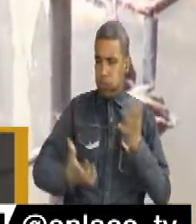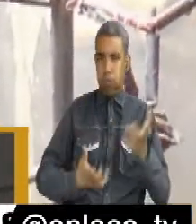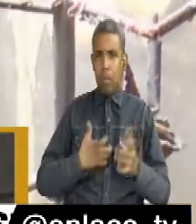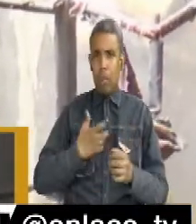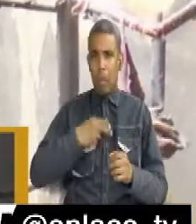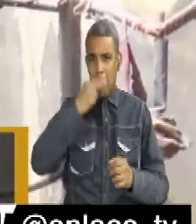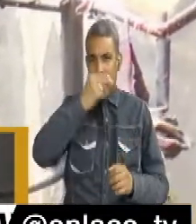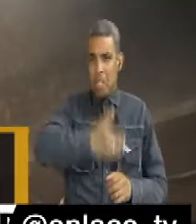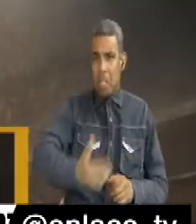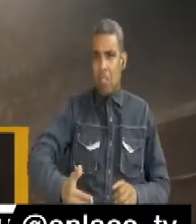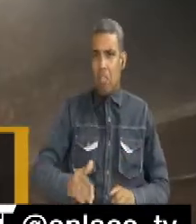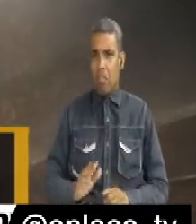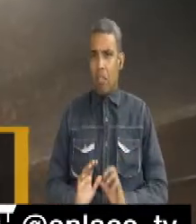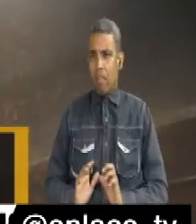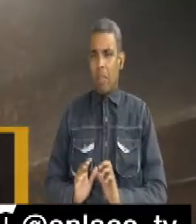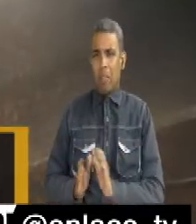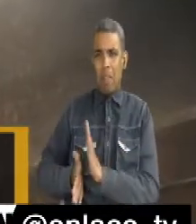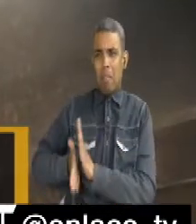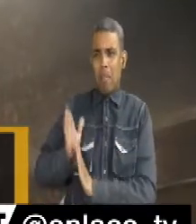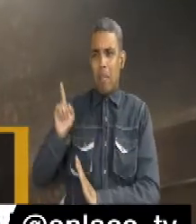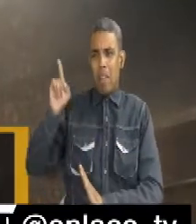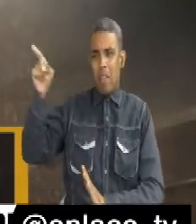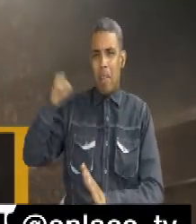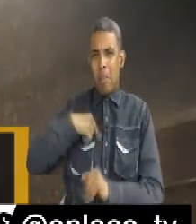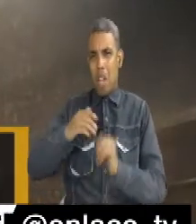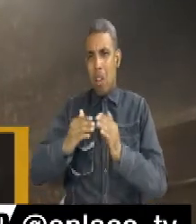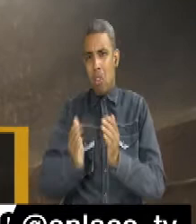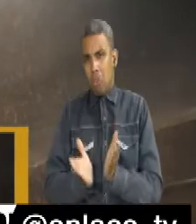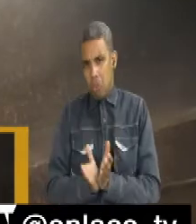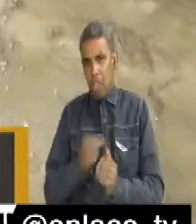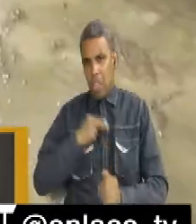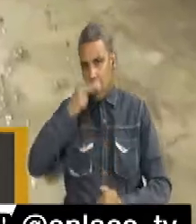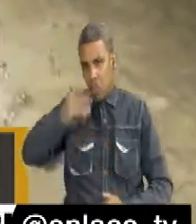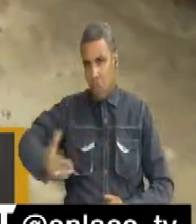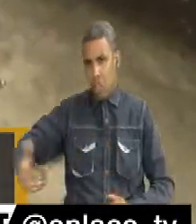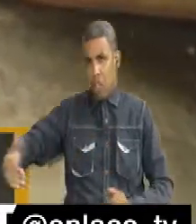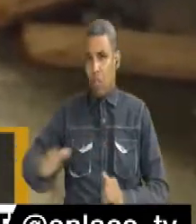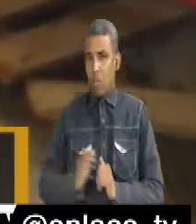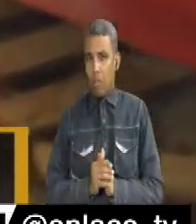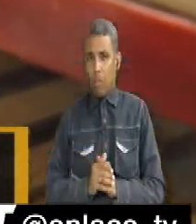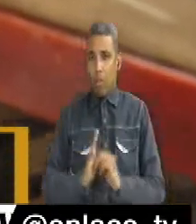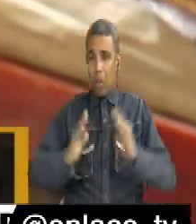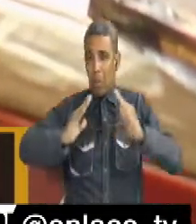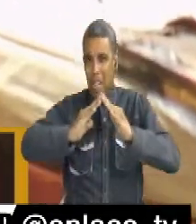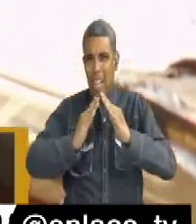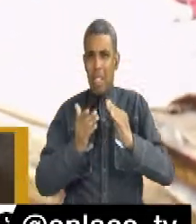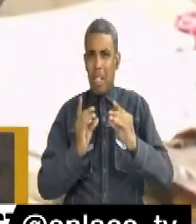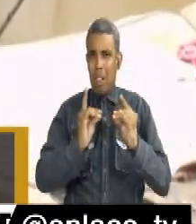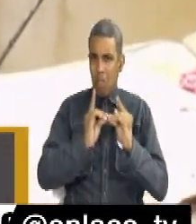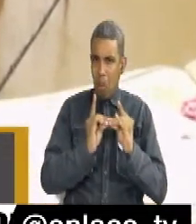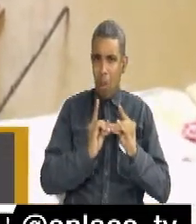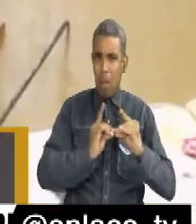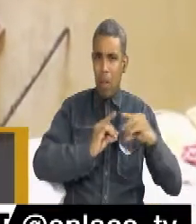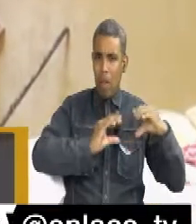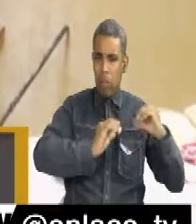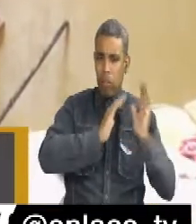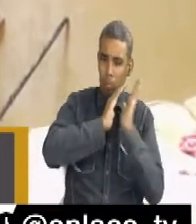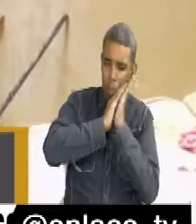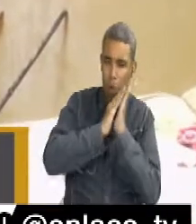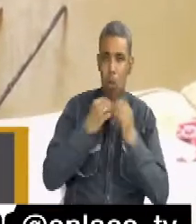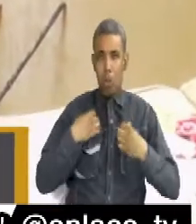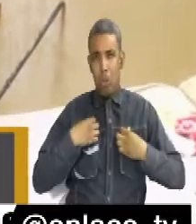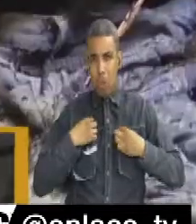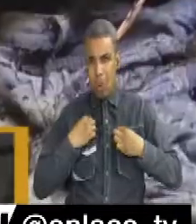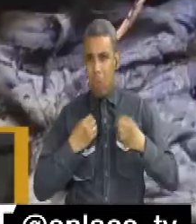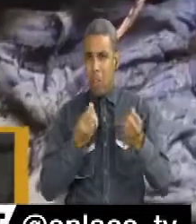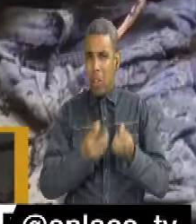niños, pues gracias a Dios, estaban en la guardería, pero entonces todo lo de la pieza atrás, lo que fue el colchón, la ropa, parte